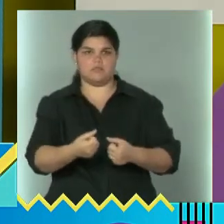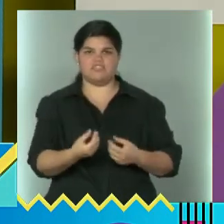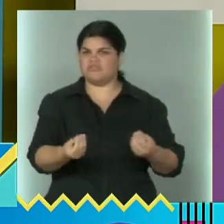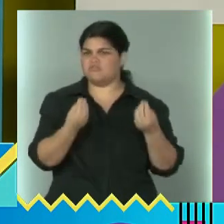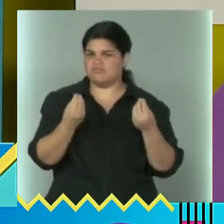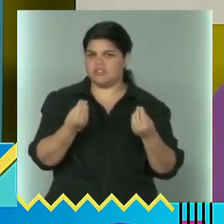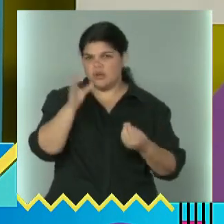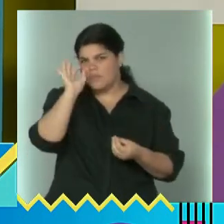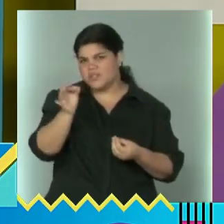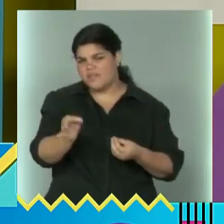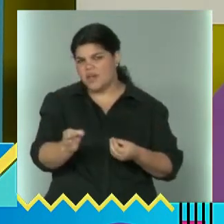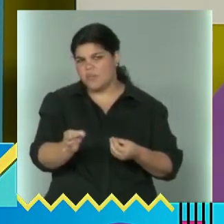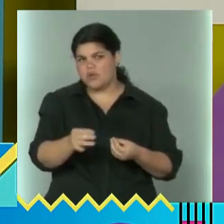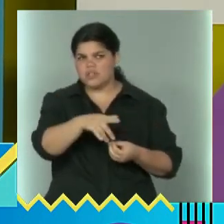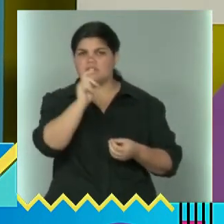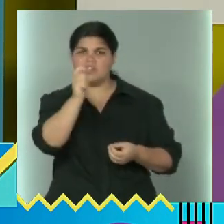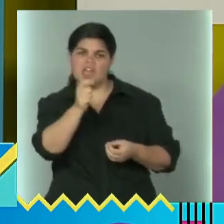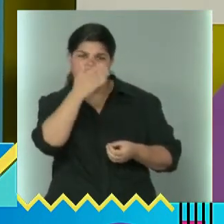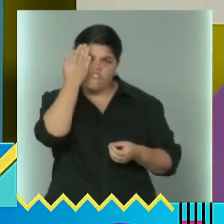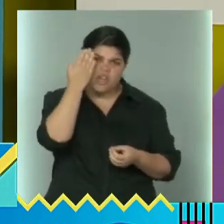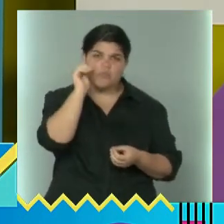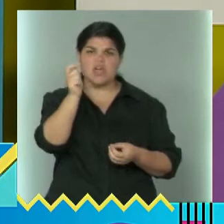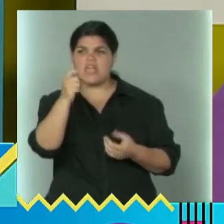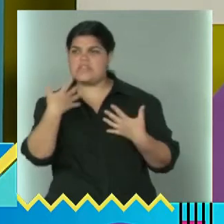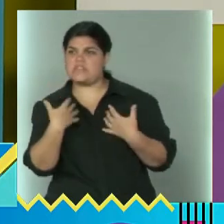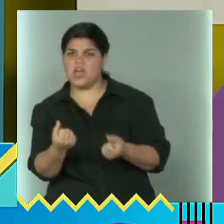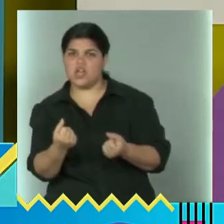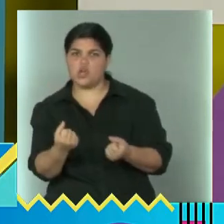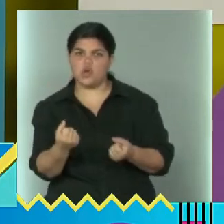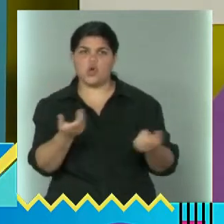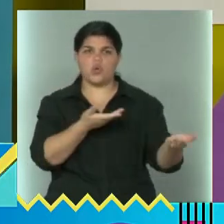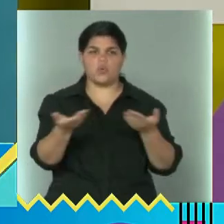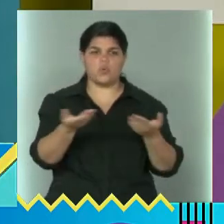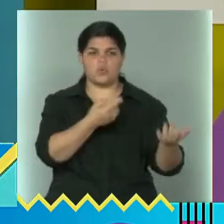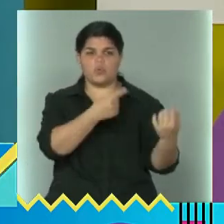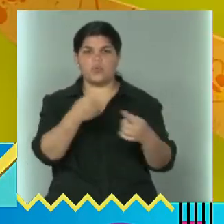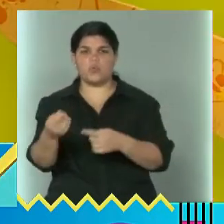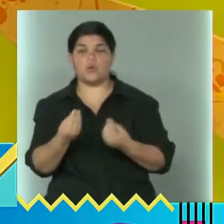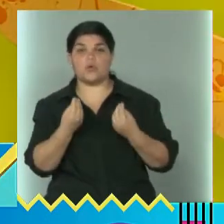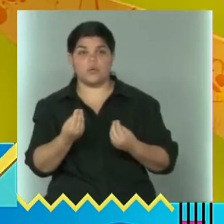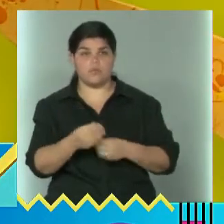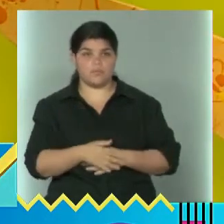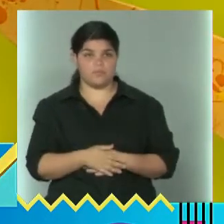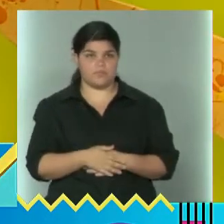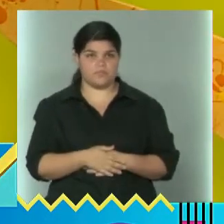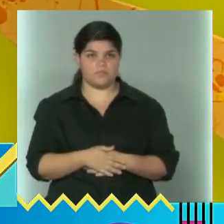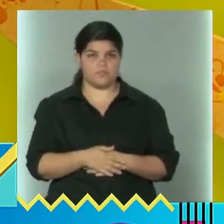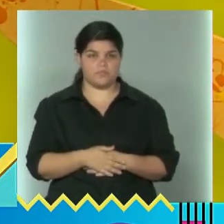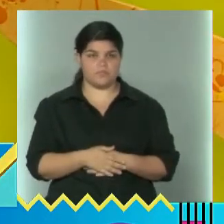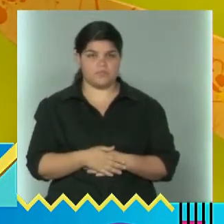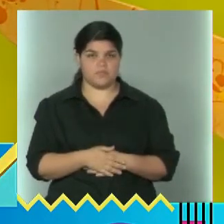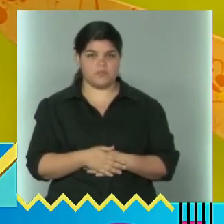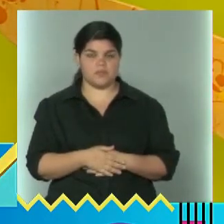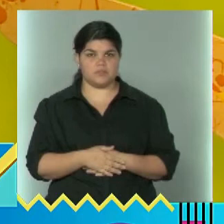qué ámbito epistemológico, si se quiere, para decir, bueno, una persona es sana, una persona es enferma? Mira, el Código de Ética de la